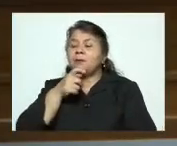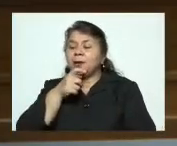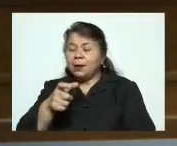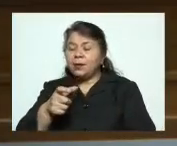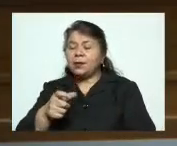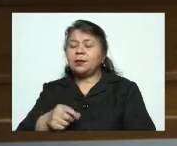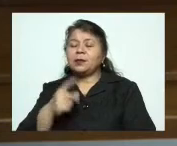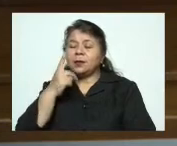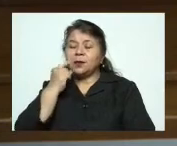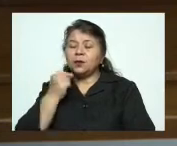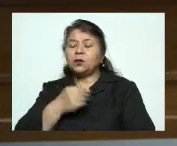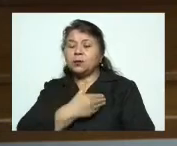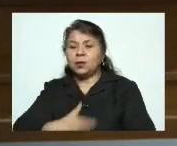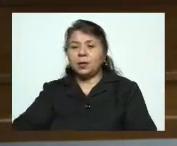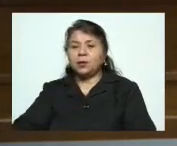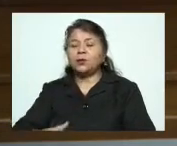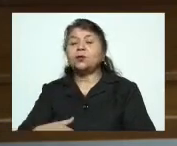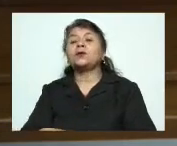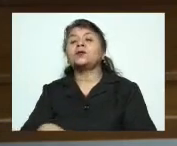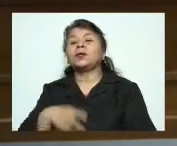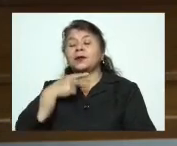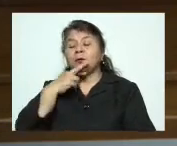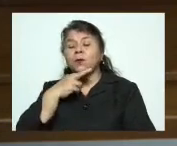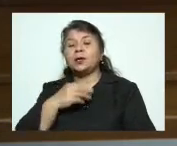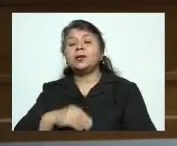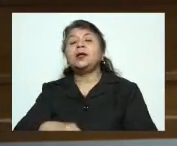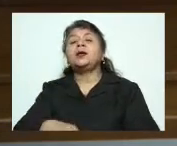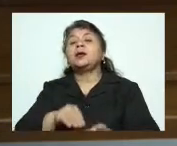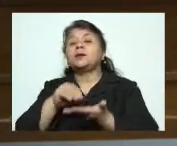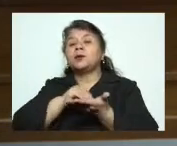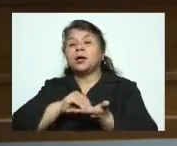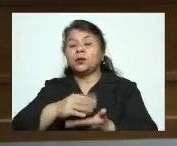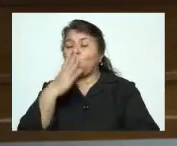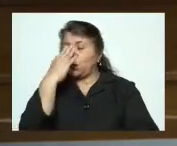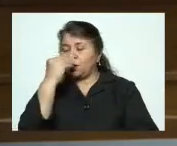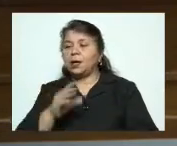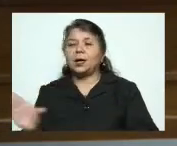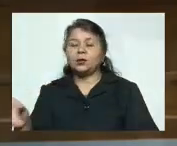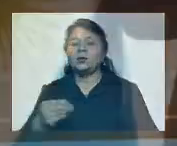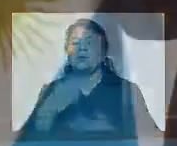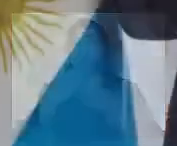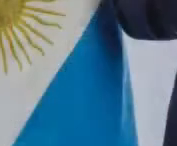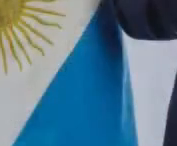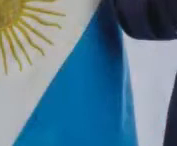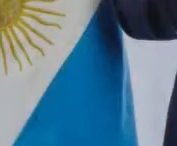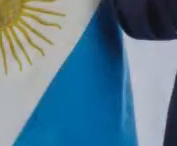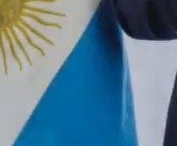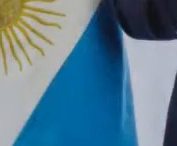Doctor Sergio Uñac. A todos, buenos días.